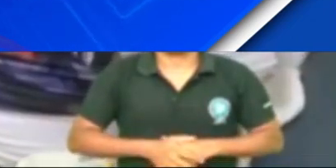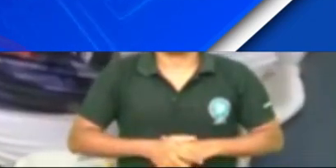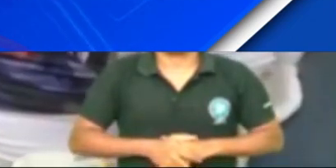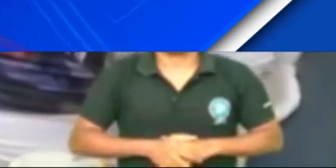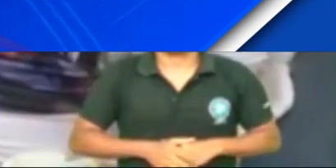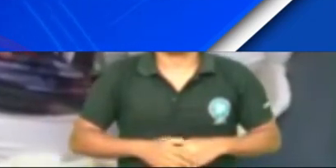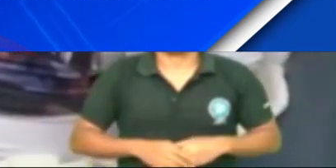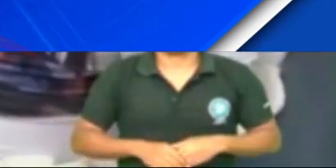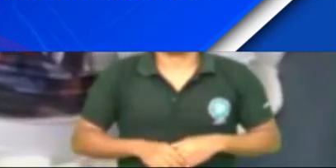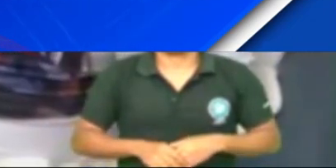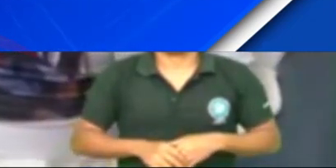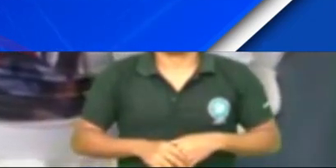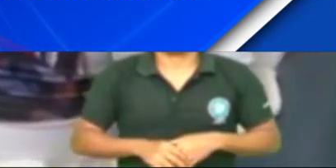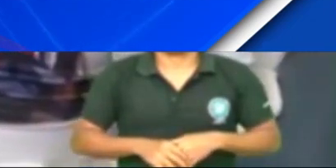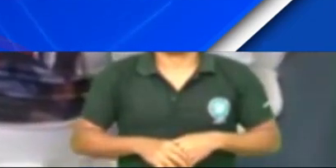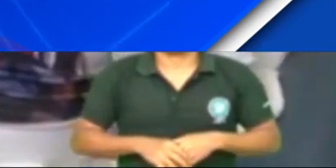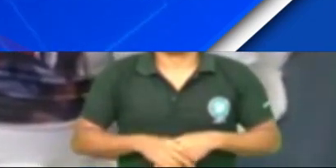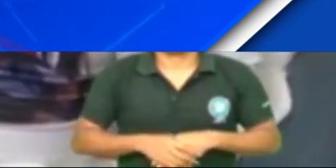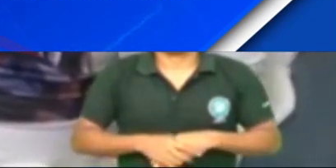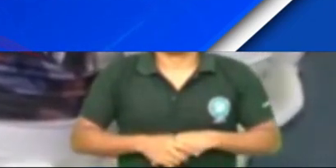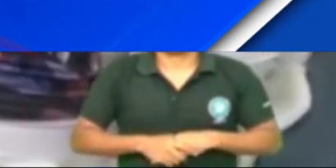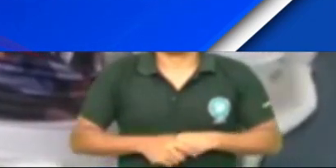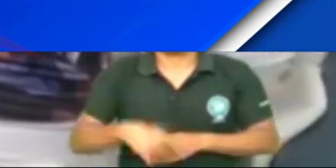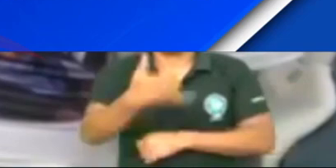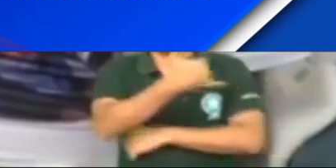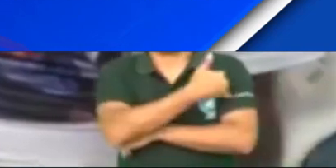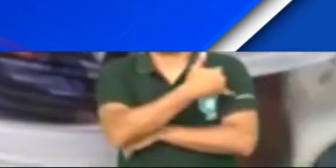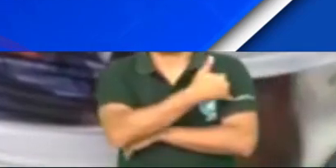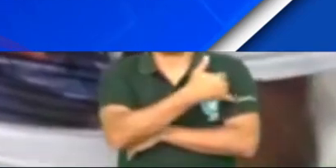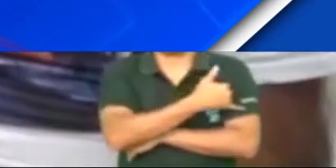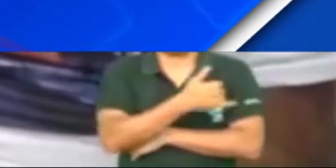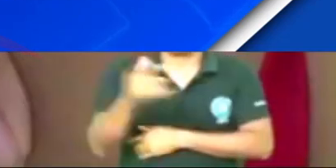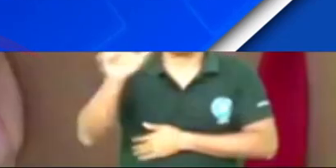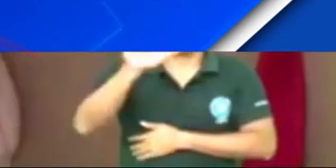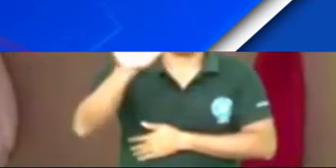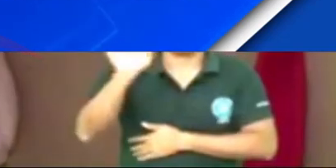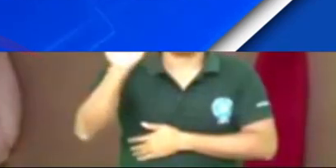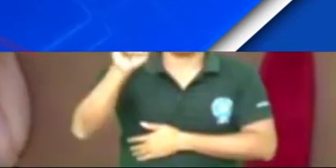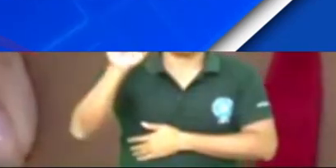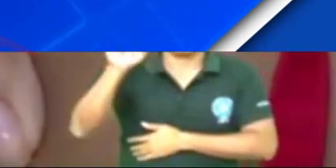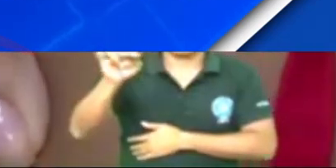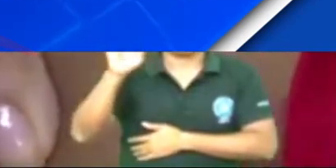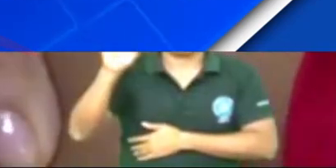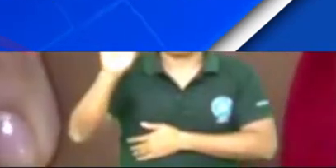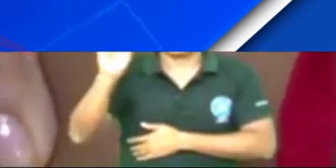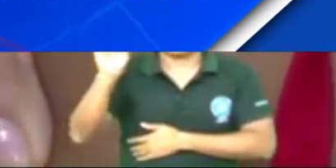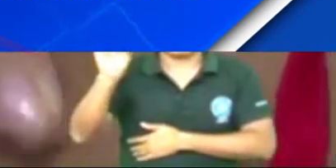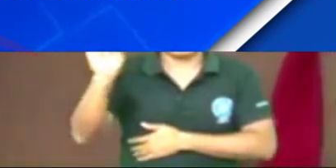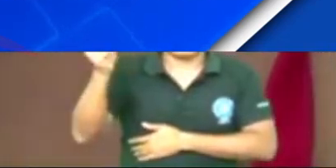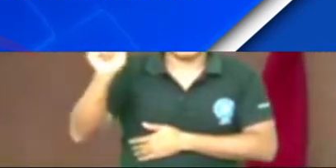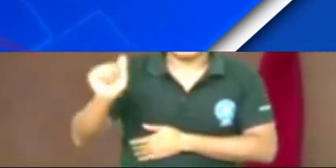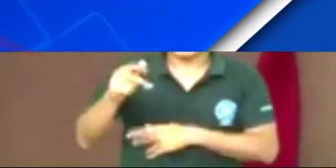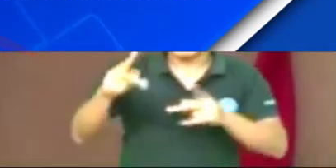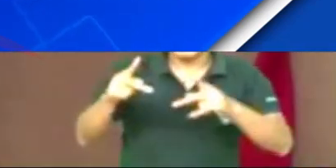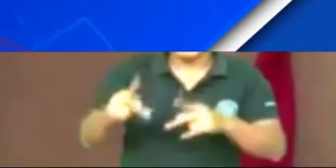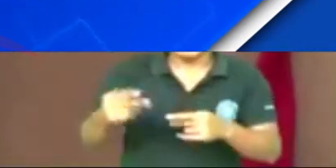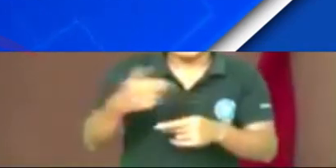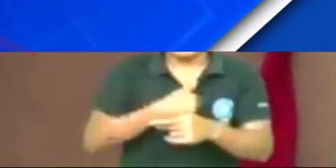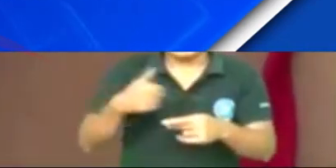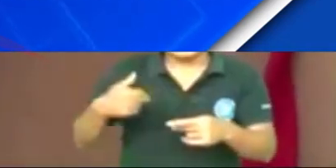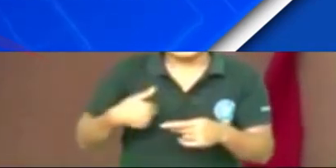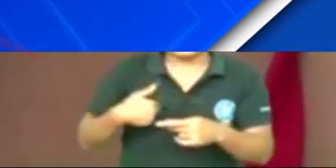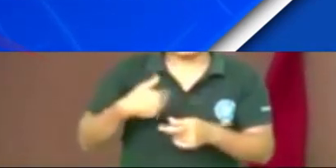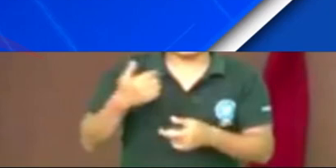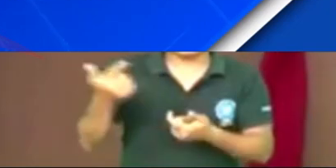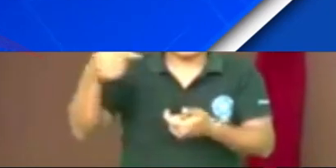brote de hepatitis que hay ese es una de las recomendaciones mantener el distanciamiento el lavado de manos con algodón por más de 40